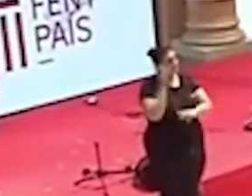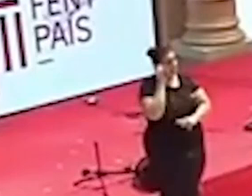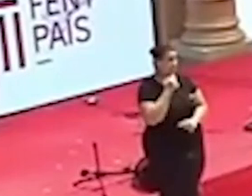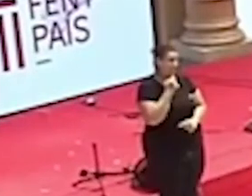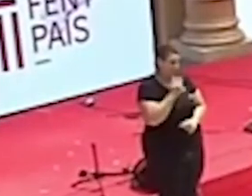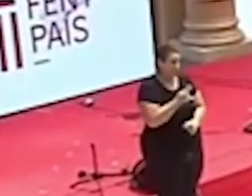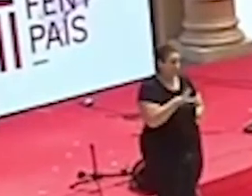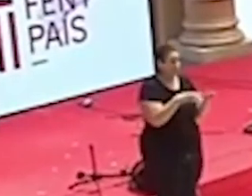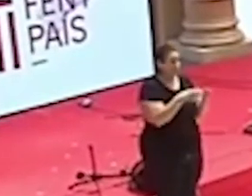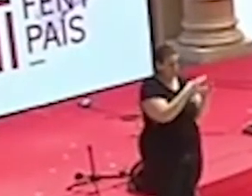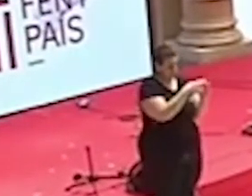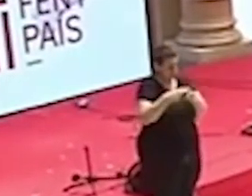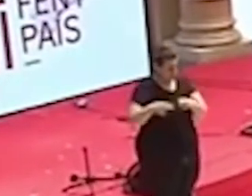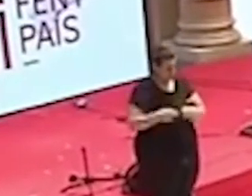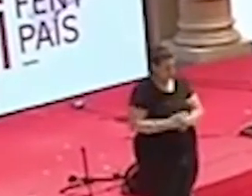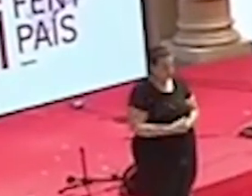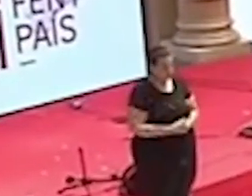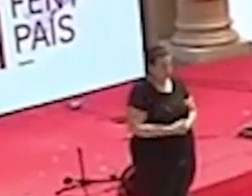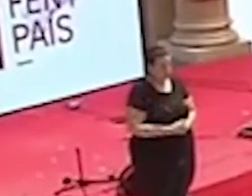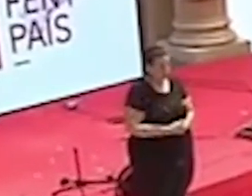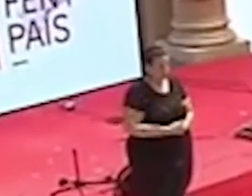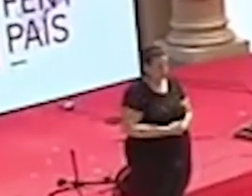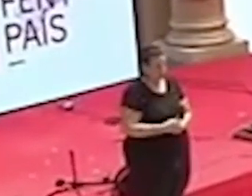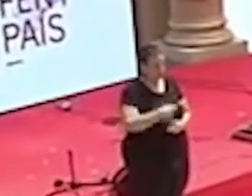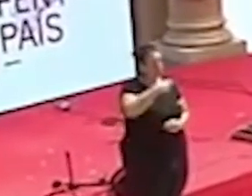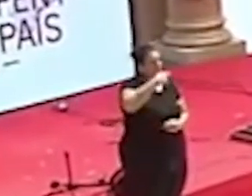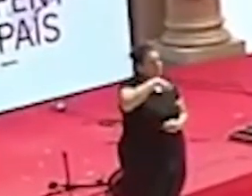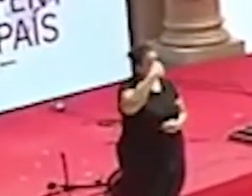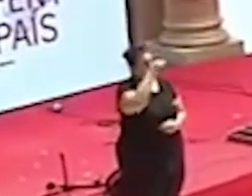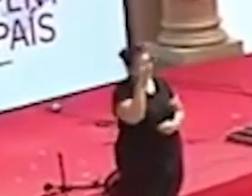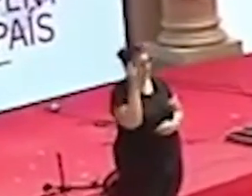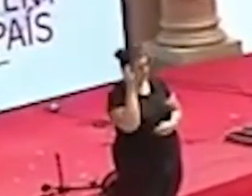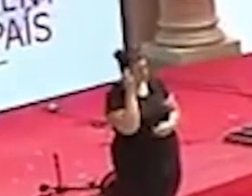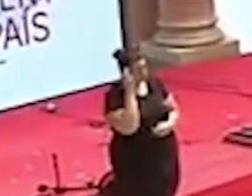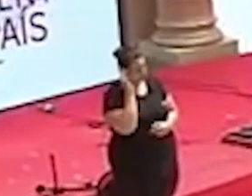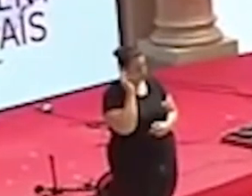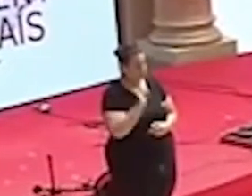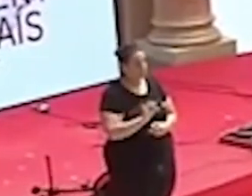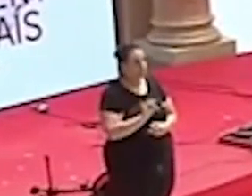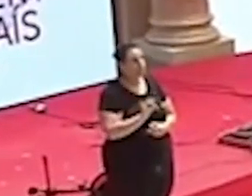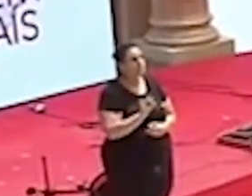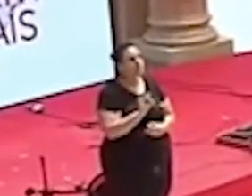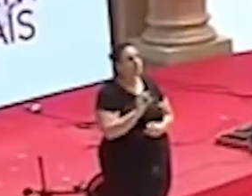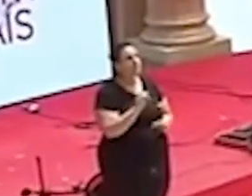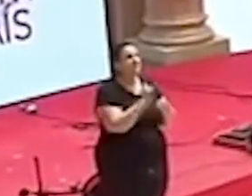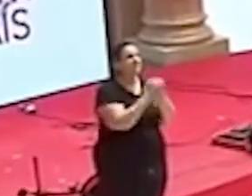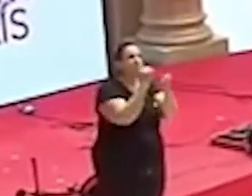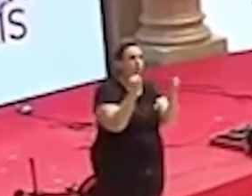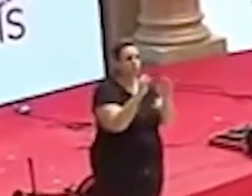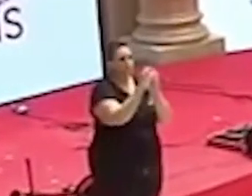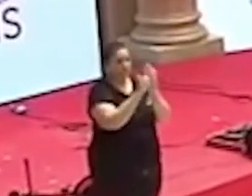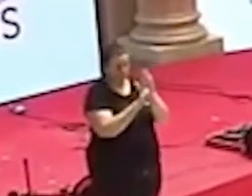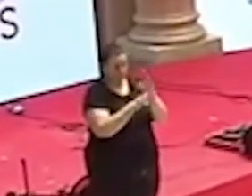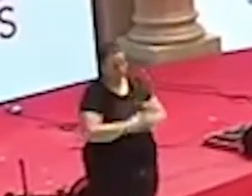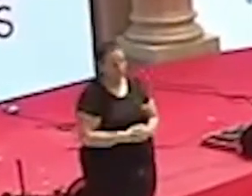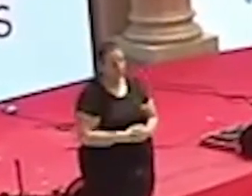país y que ese no era el acuerdo que hace 40 años suscribió el centro-derecha con la izquierda donde el Estatuto